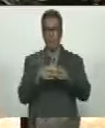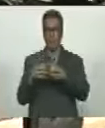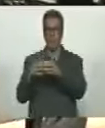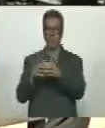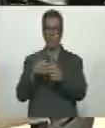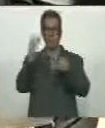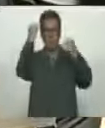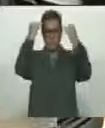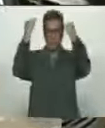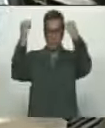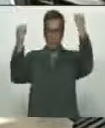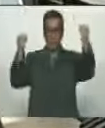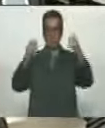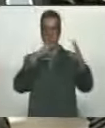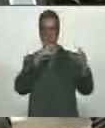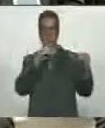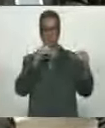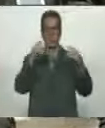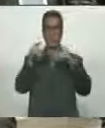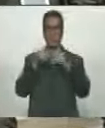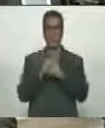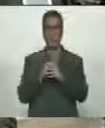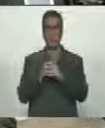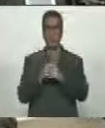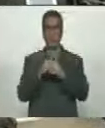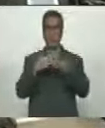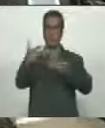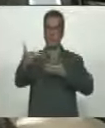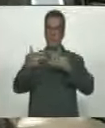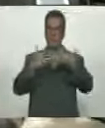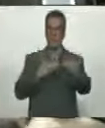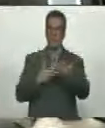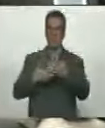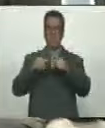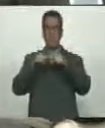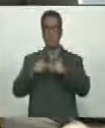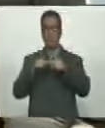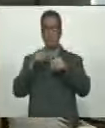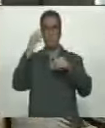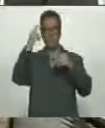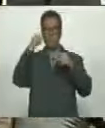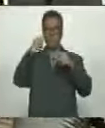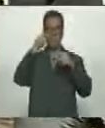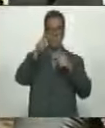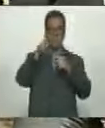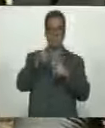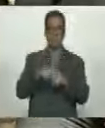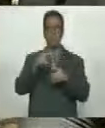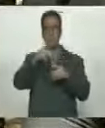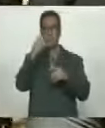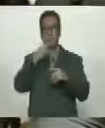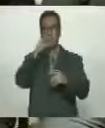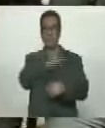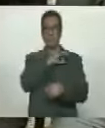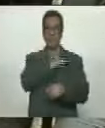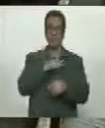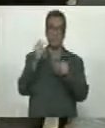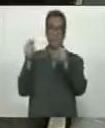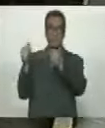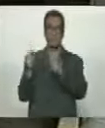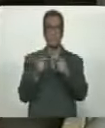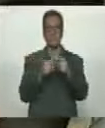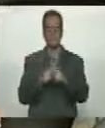de las ideas, del diálogo, del intercambio permanente de visiones políticas, sociales,